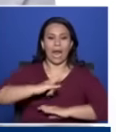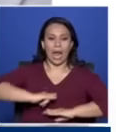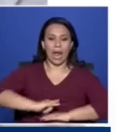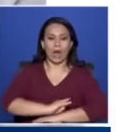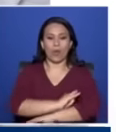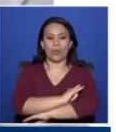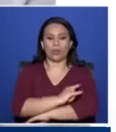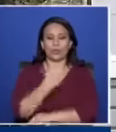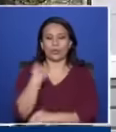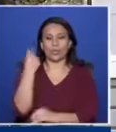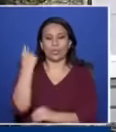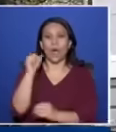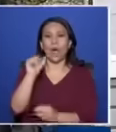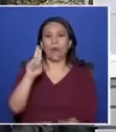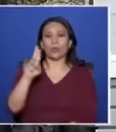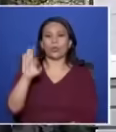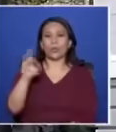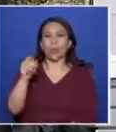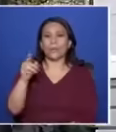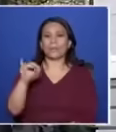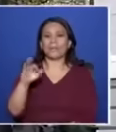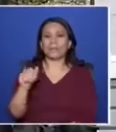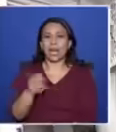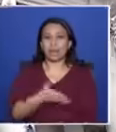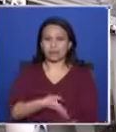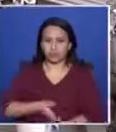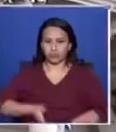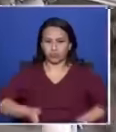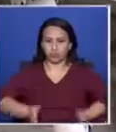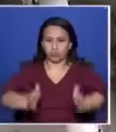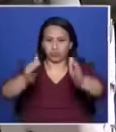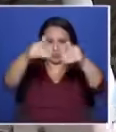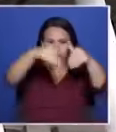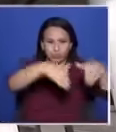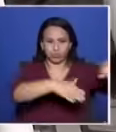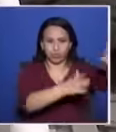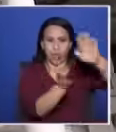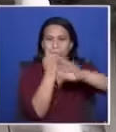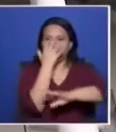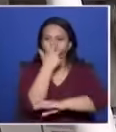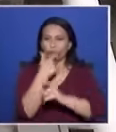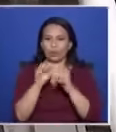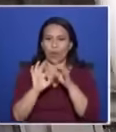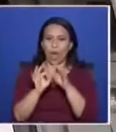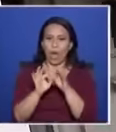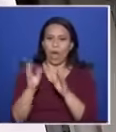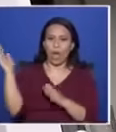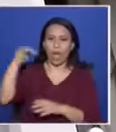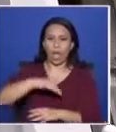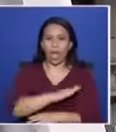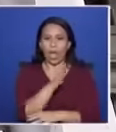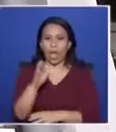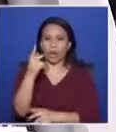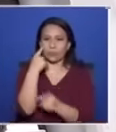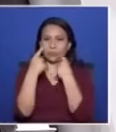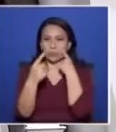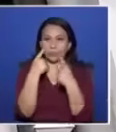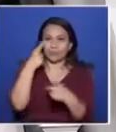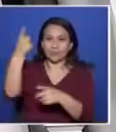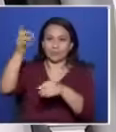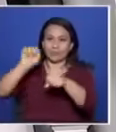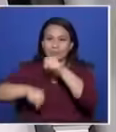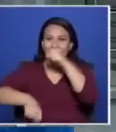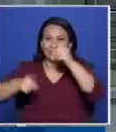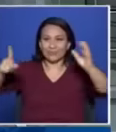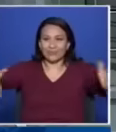una nueva autopista. En otro tema, mencionó que el municipio de Guayaquil entrará en un proceso de mantenimiento luego de constatar daños estructurales